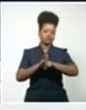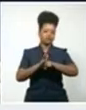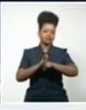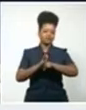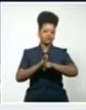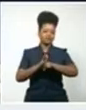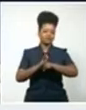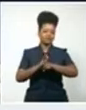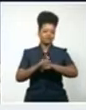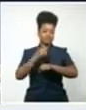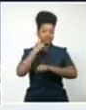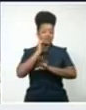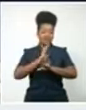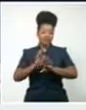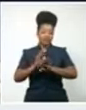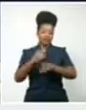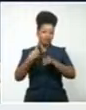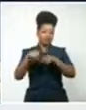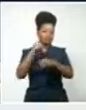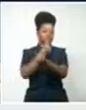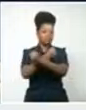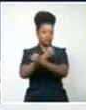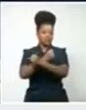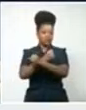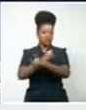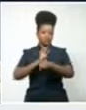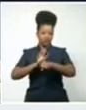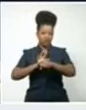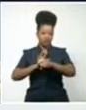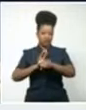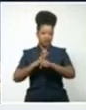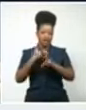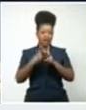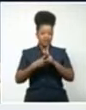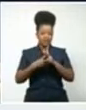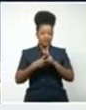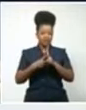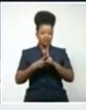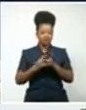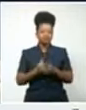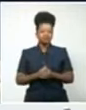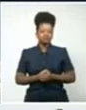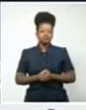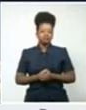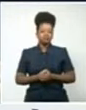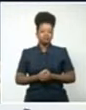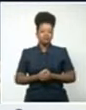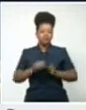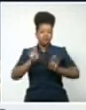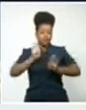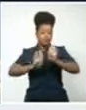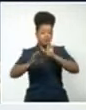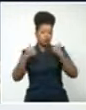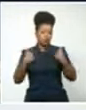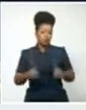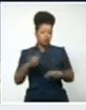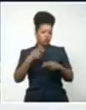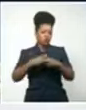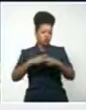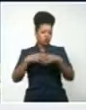a la enfermedad. Y detectan dos tipos de anticuerpos. Uno que se llama